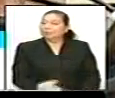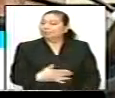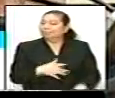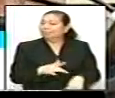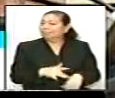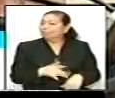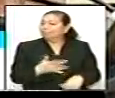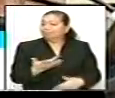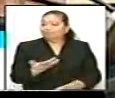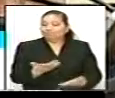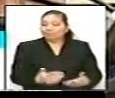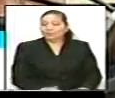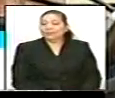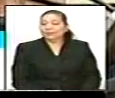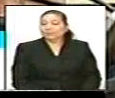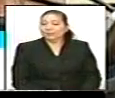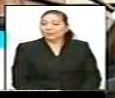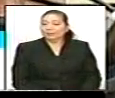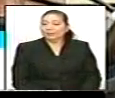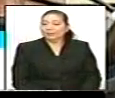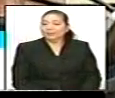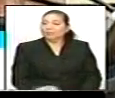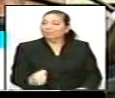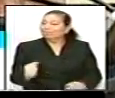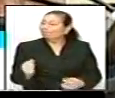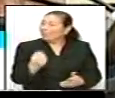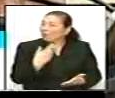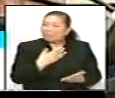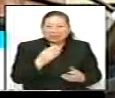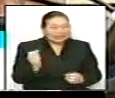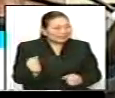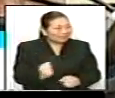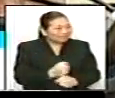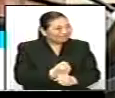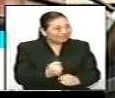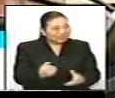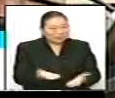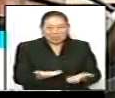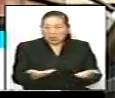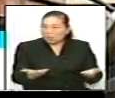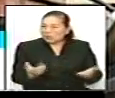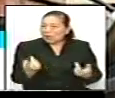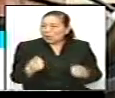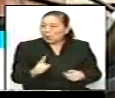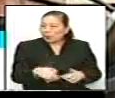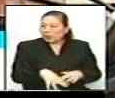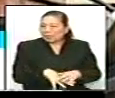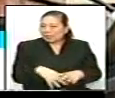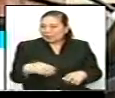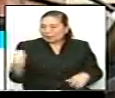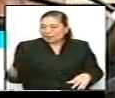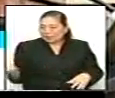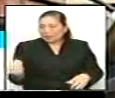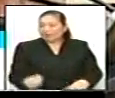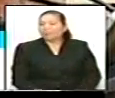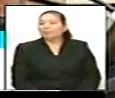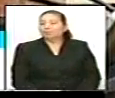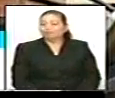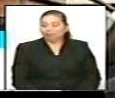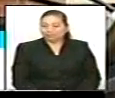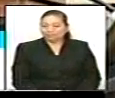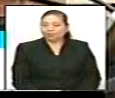intangible, repito, fue violada terriblemente por esta condición cuando nos quitaron la condición de zona